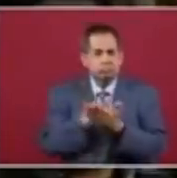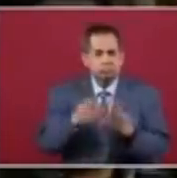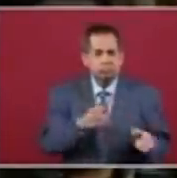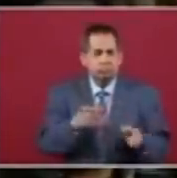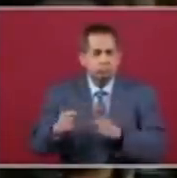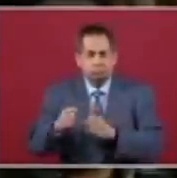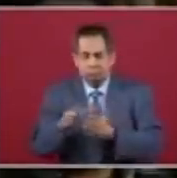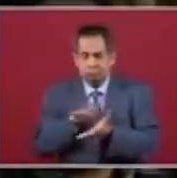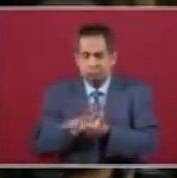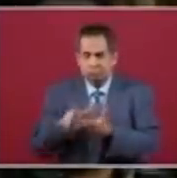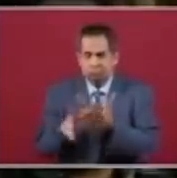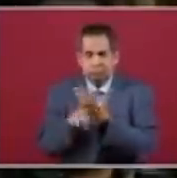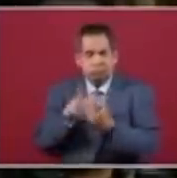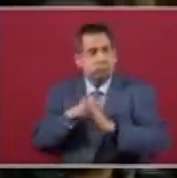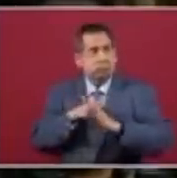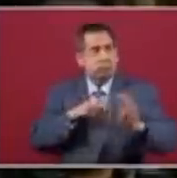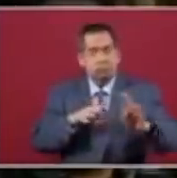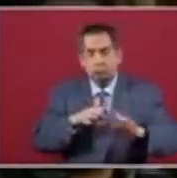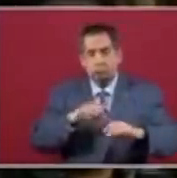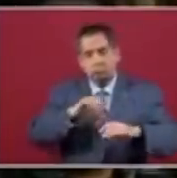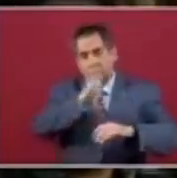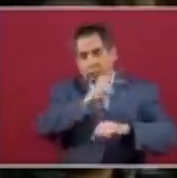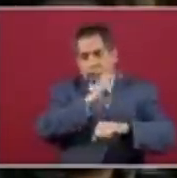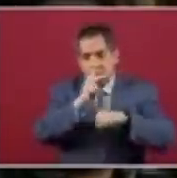los migrantes en el extranjero.